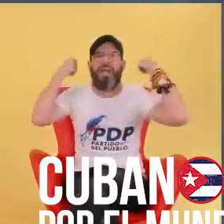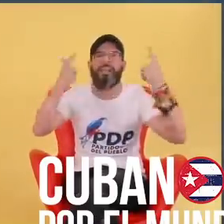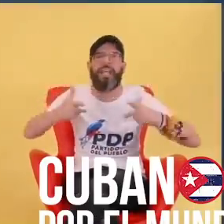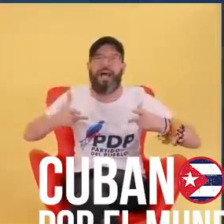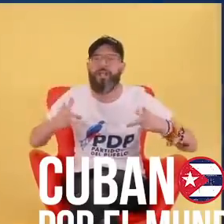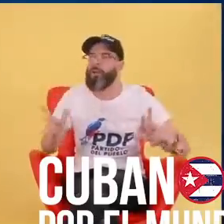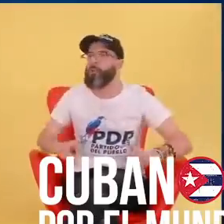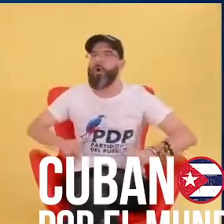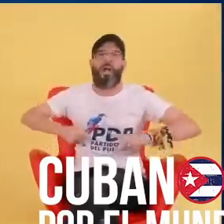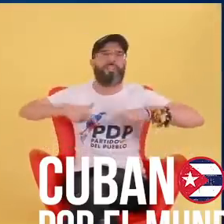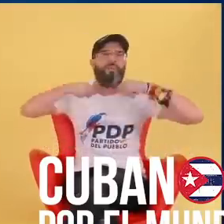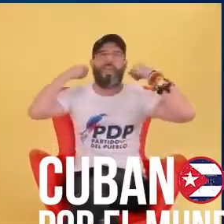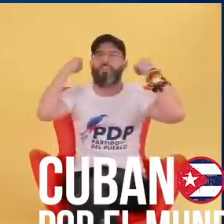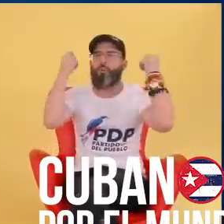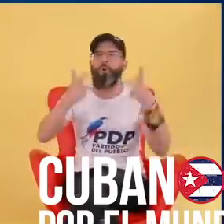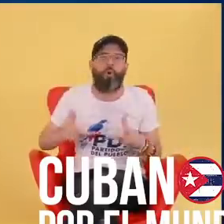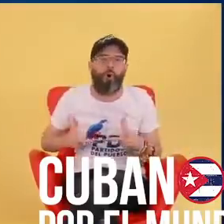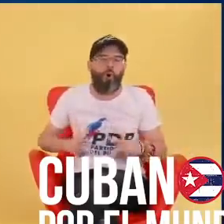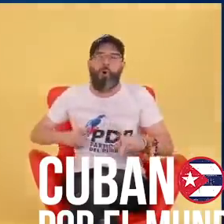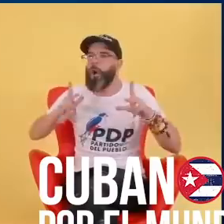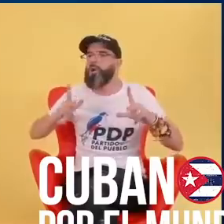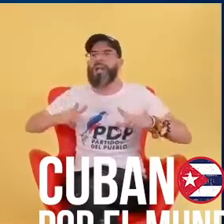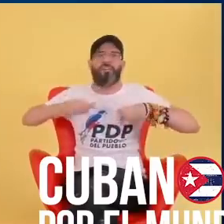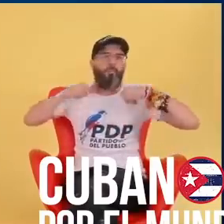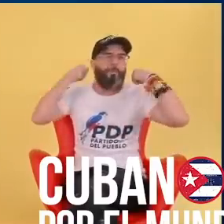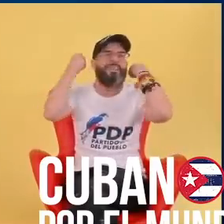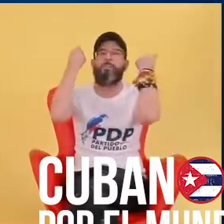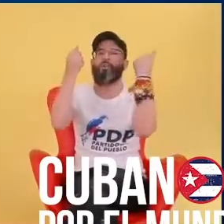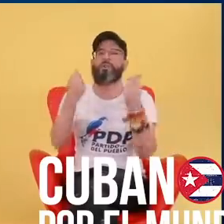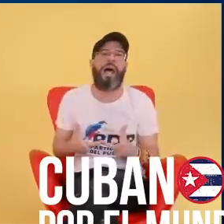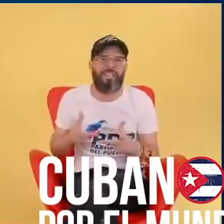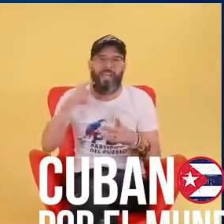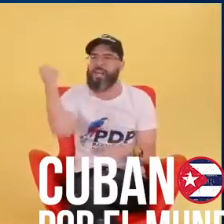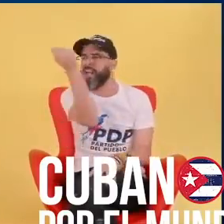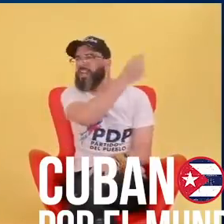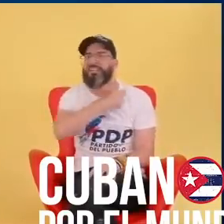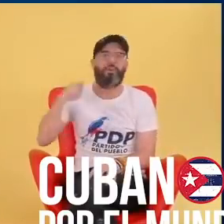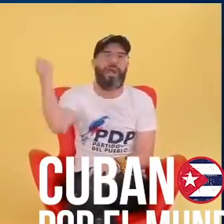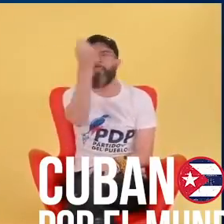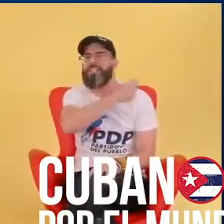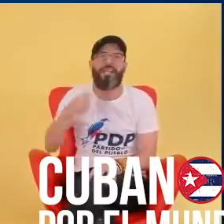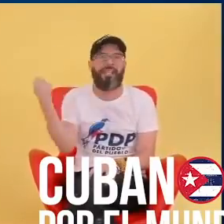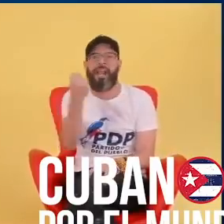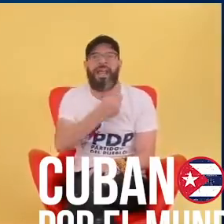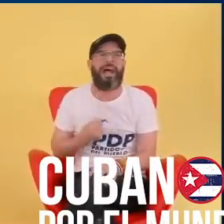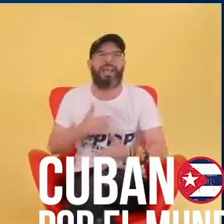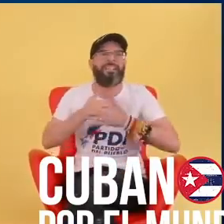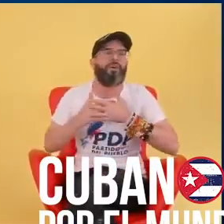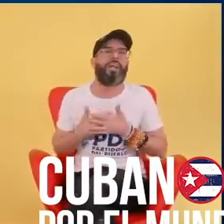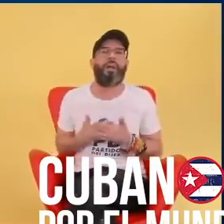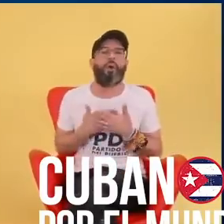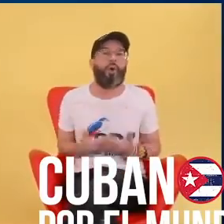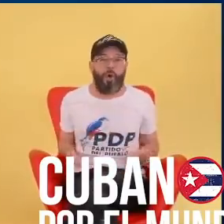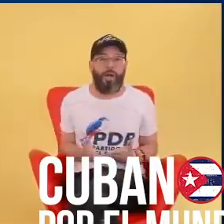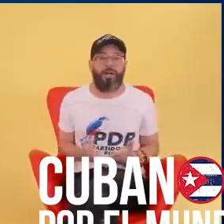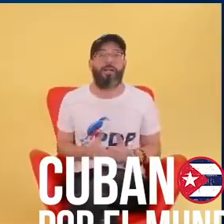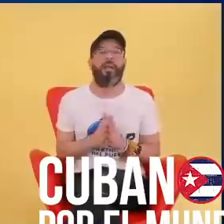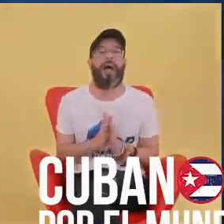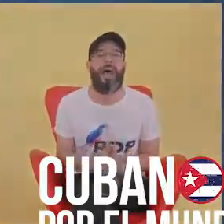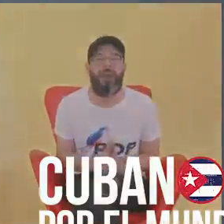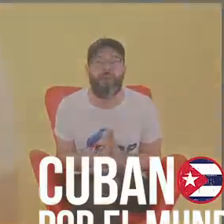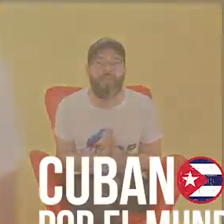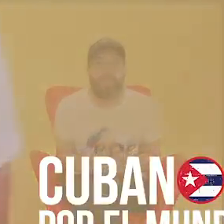póngase una careta, póngase un nasobuco, póngase un pasamontaña, enrédese una camiseta en la cara si no quiere que lo